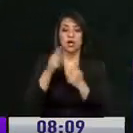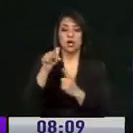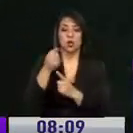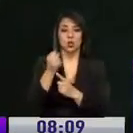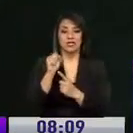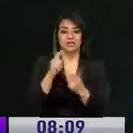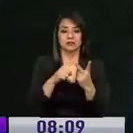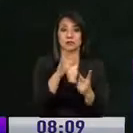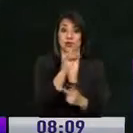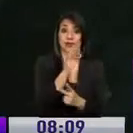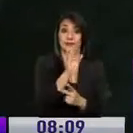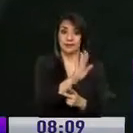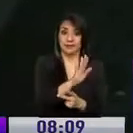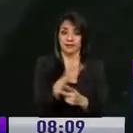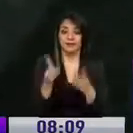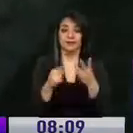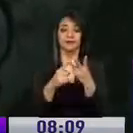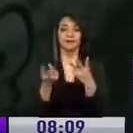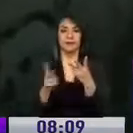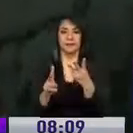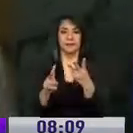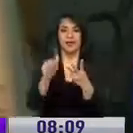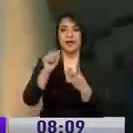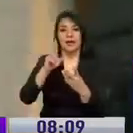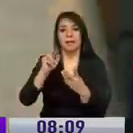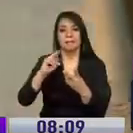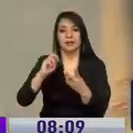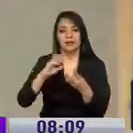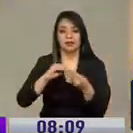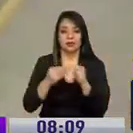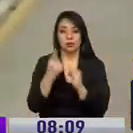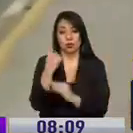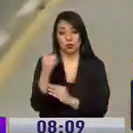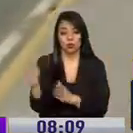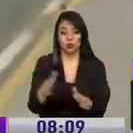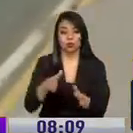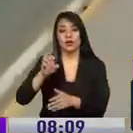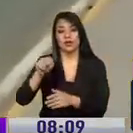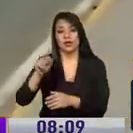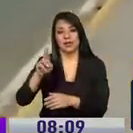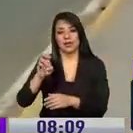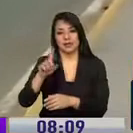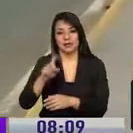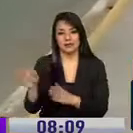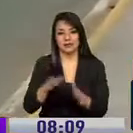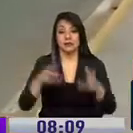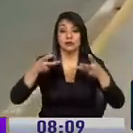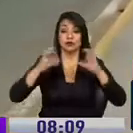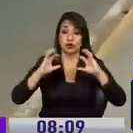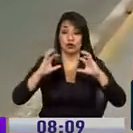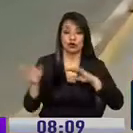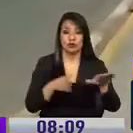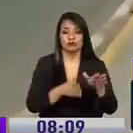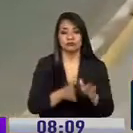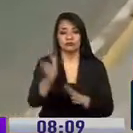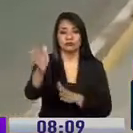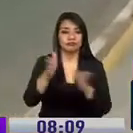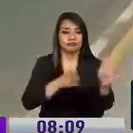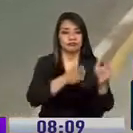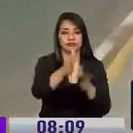Colibrí. Igual manera, el sector de la Armenia 1, avenida General Enríquez, sector El Choclo, y salimos hacia